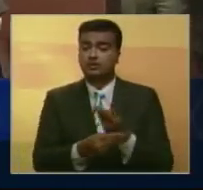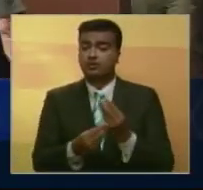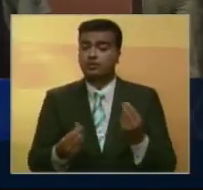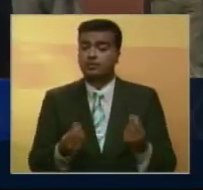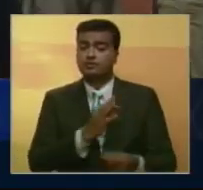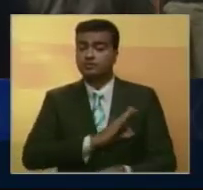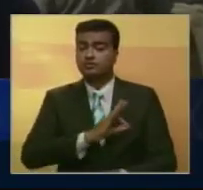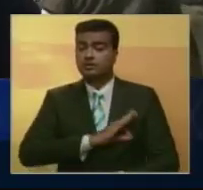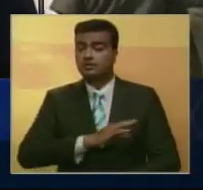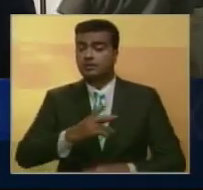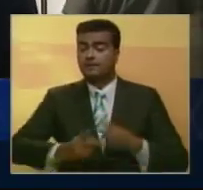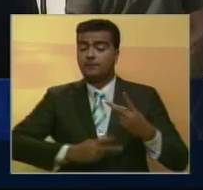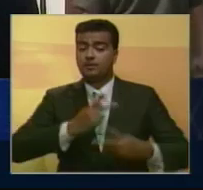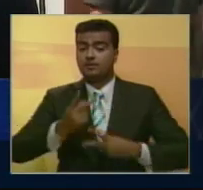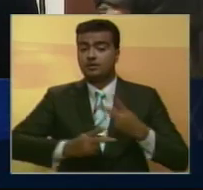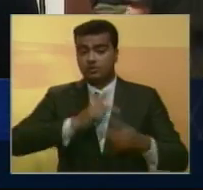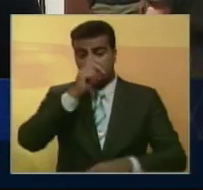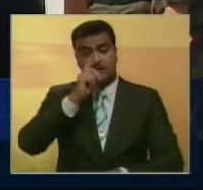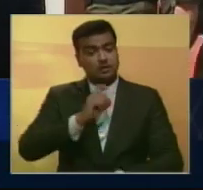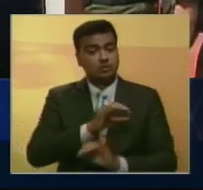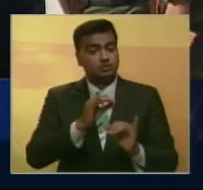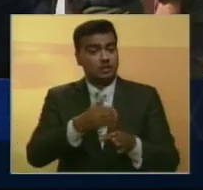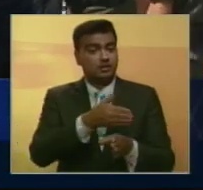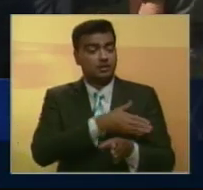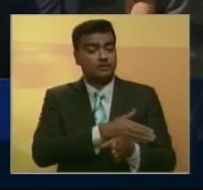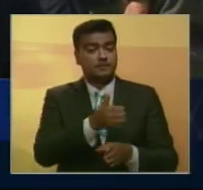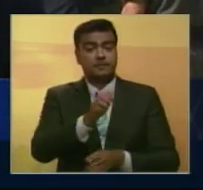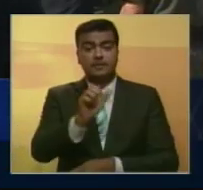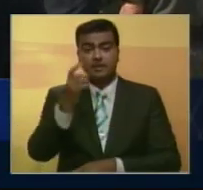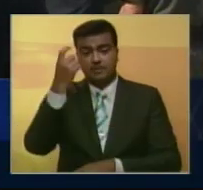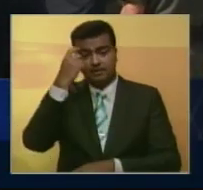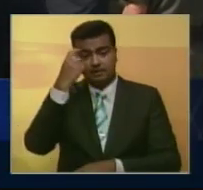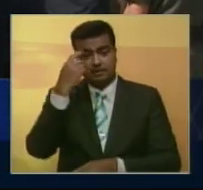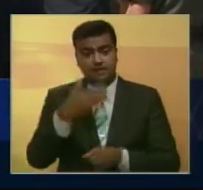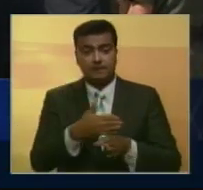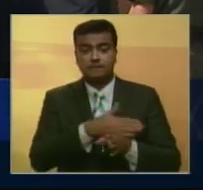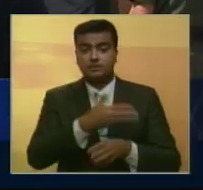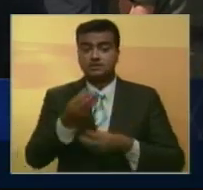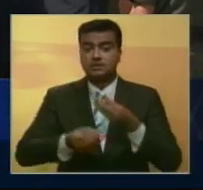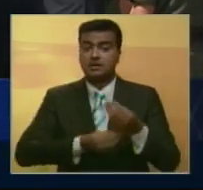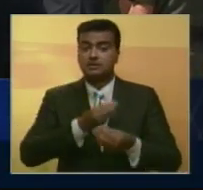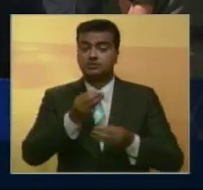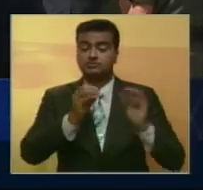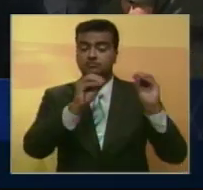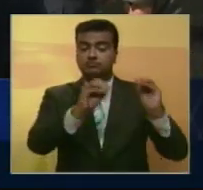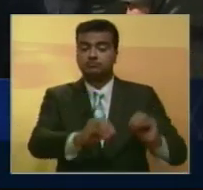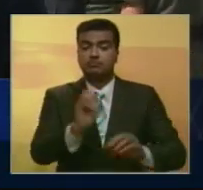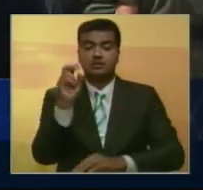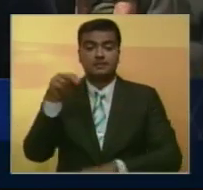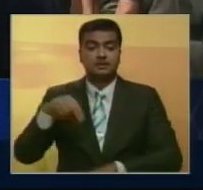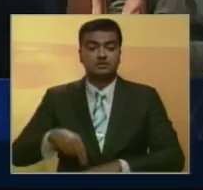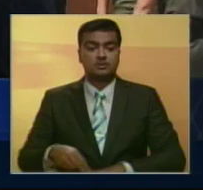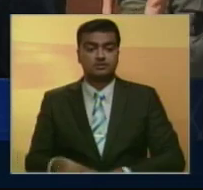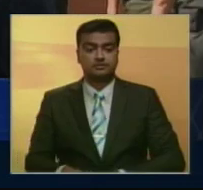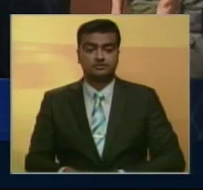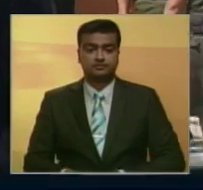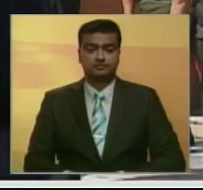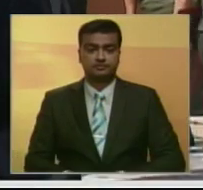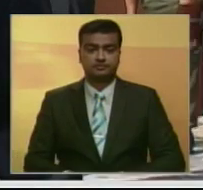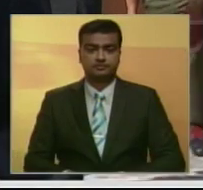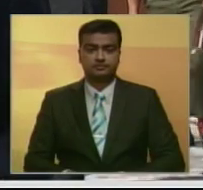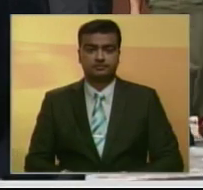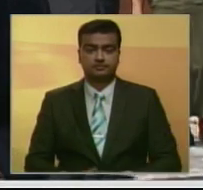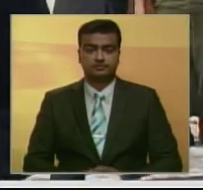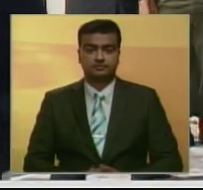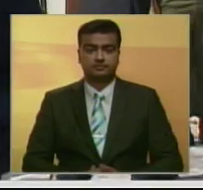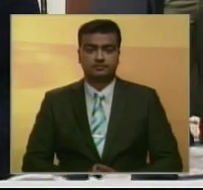sociales y políticos del año inmediatamente anterior, 10 días después de que se haya realizado la instalación de la Asamblea Nacional. Una vez que el mandatario